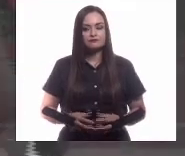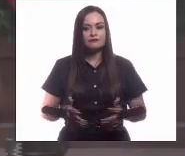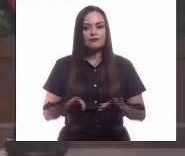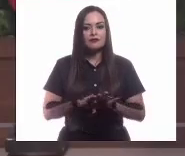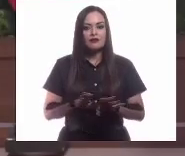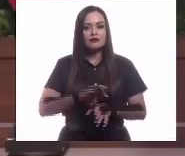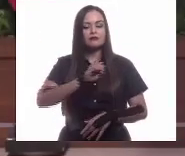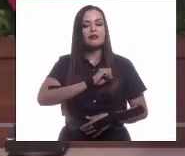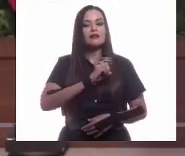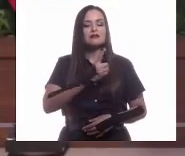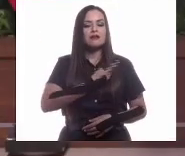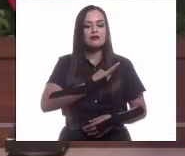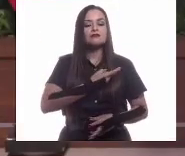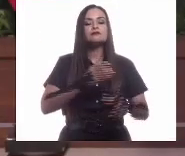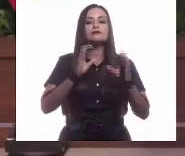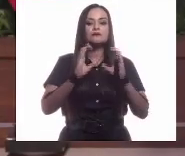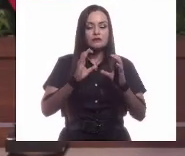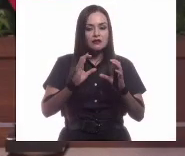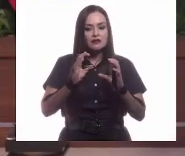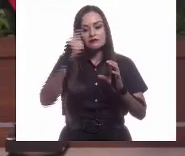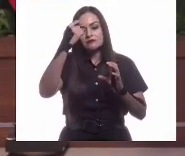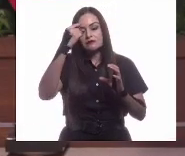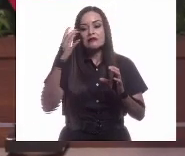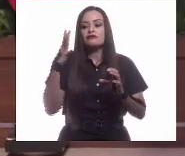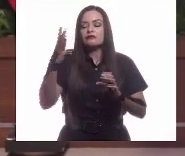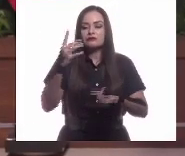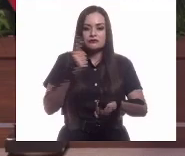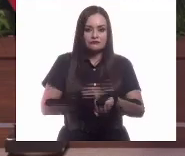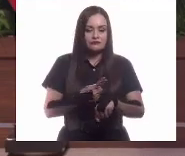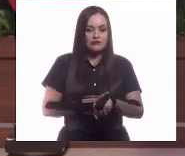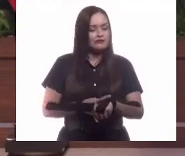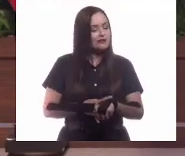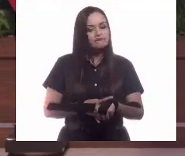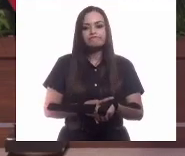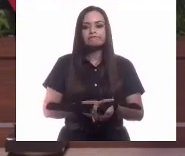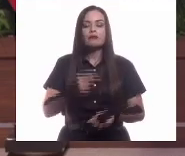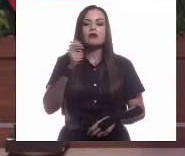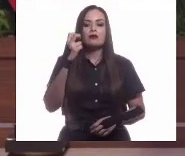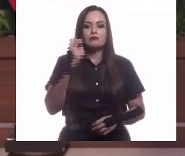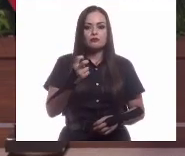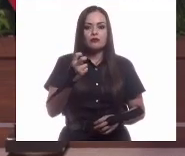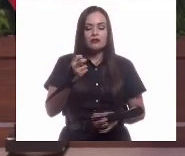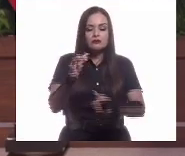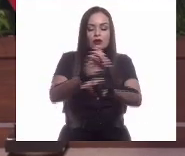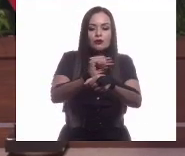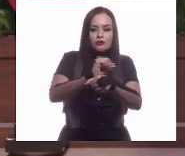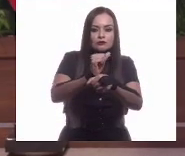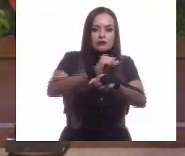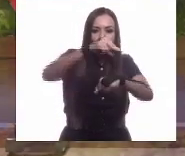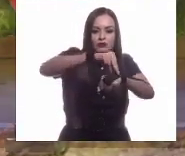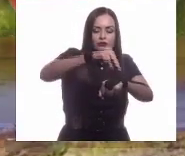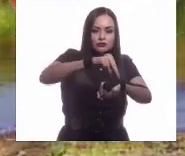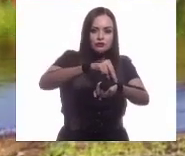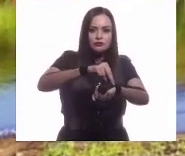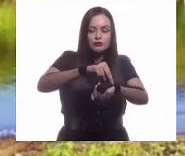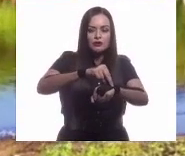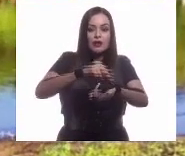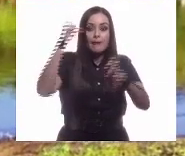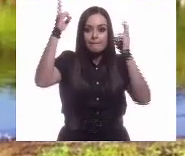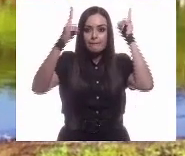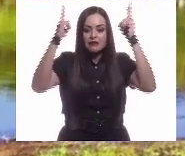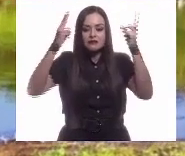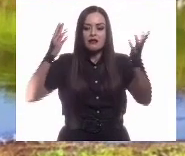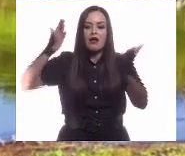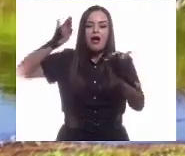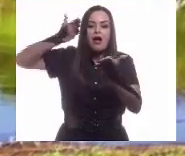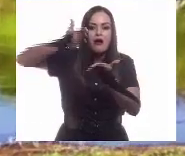la salud es previniendo la enfermedad. Por ello, las unidades médicas móviles realizaron 1.700 visitas